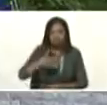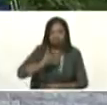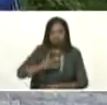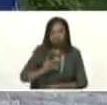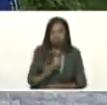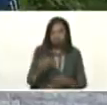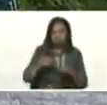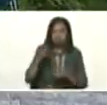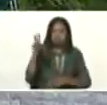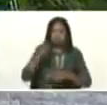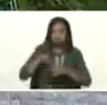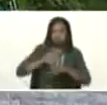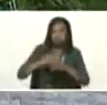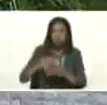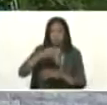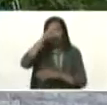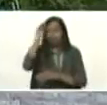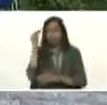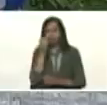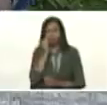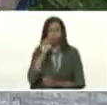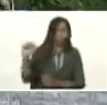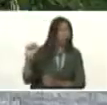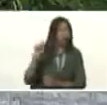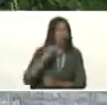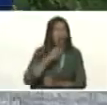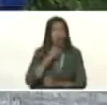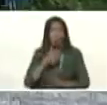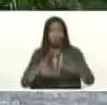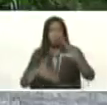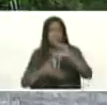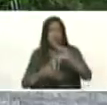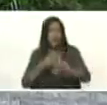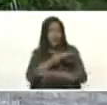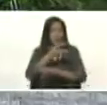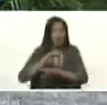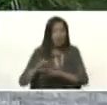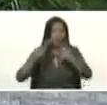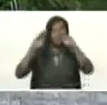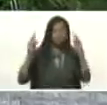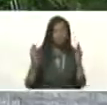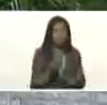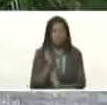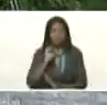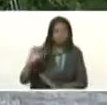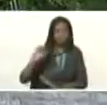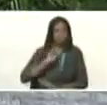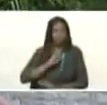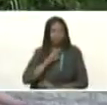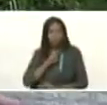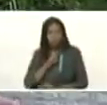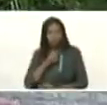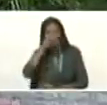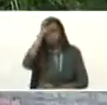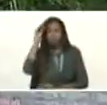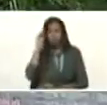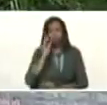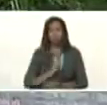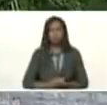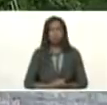asco de estar ahí porque Trump desprecia a América Latina, al Caribe, al mundo entero. Él es supremacista.